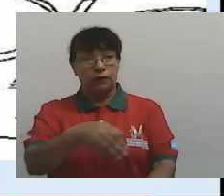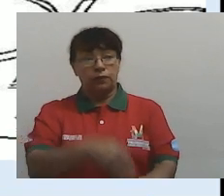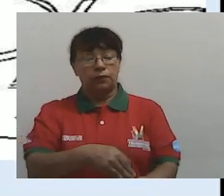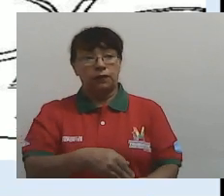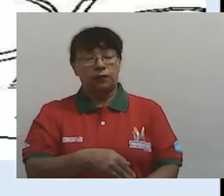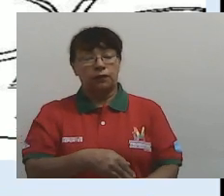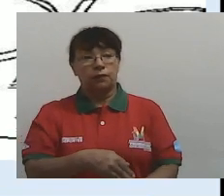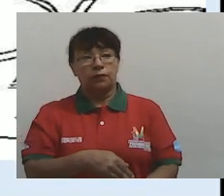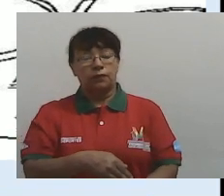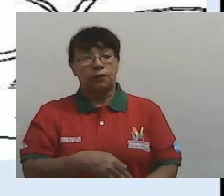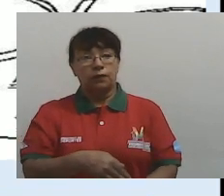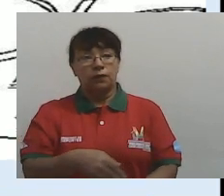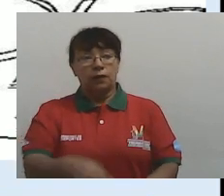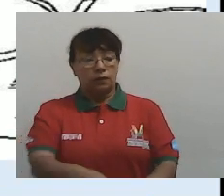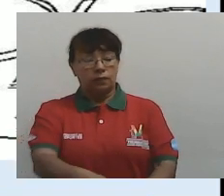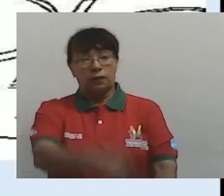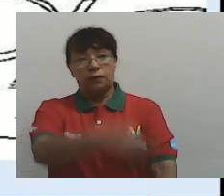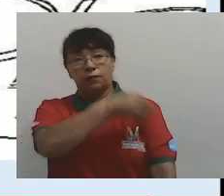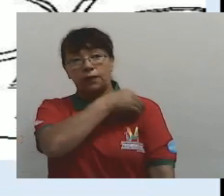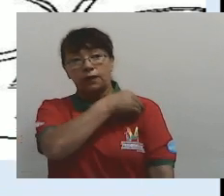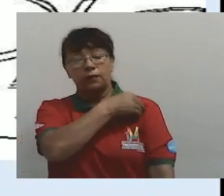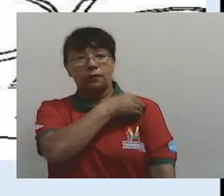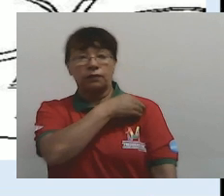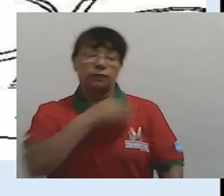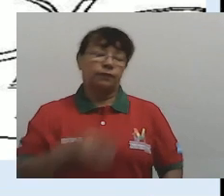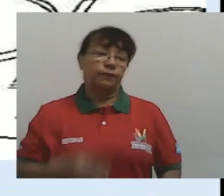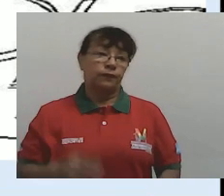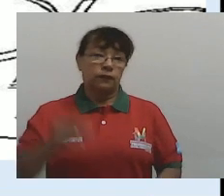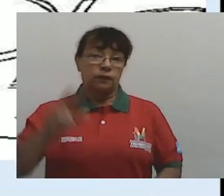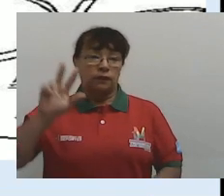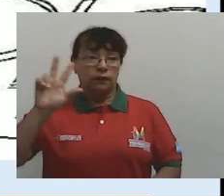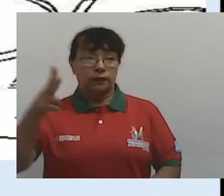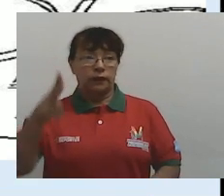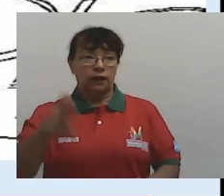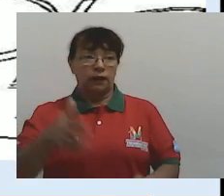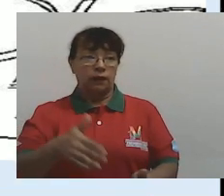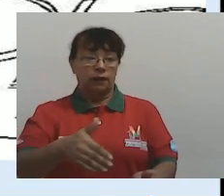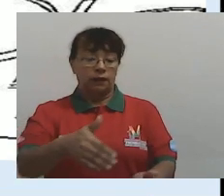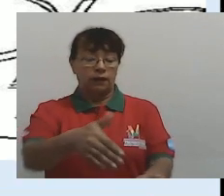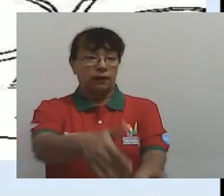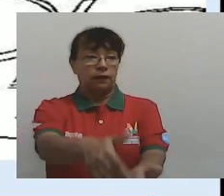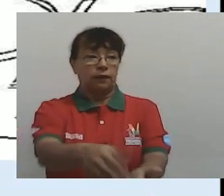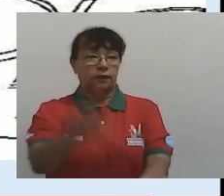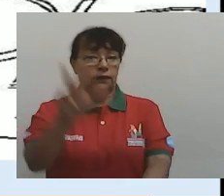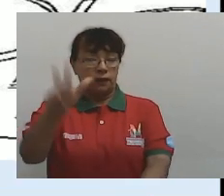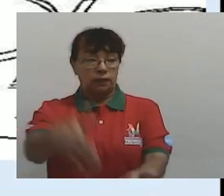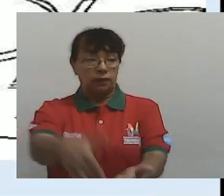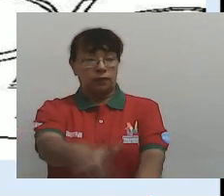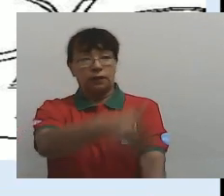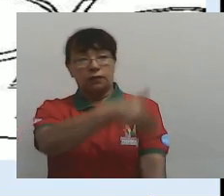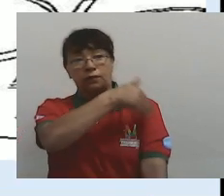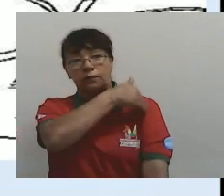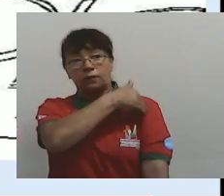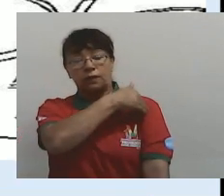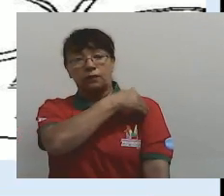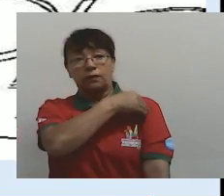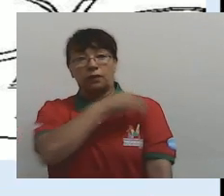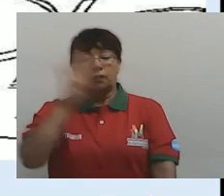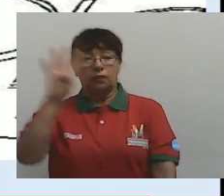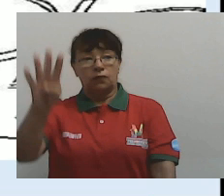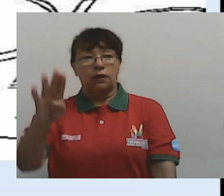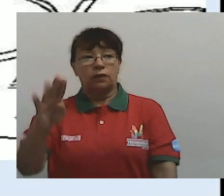liga, 3 metros sería la segunda, 3.5 la tercera, 4 la